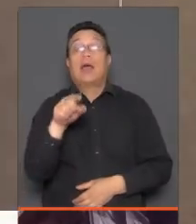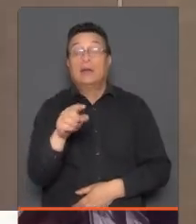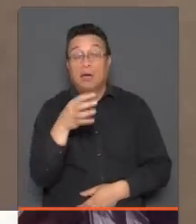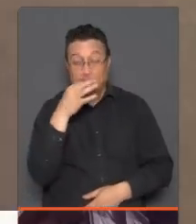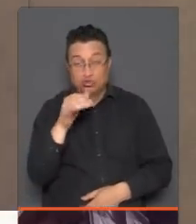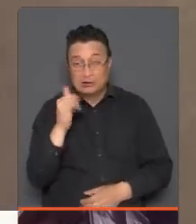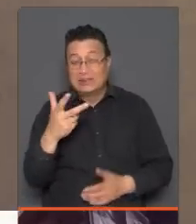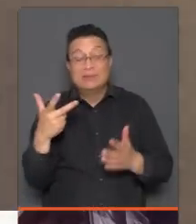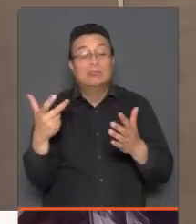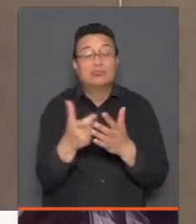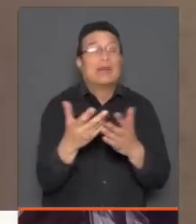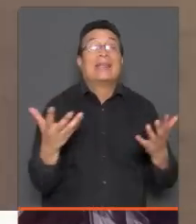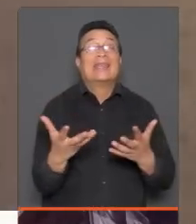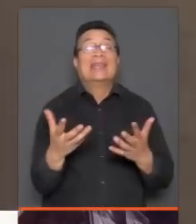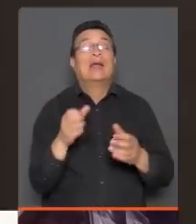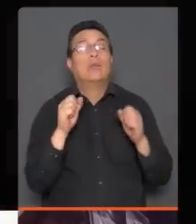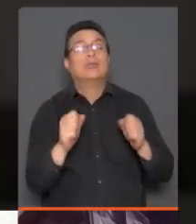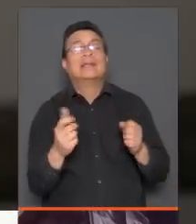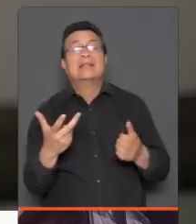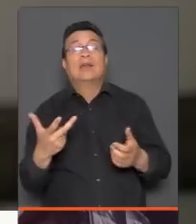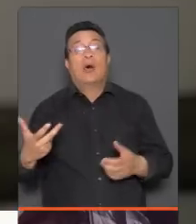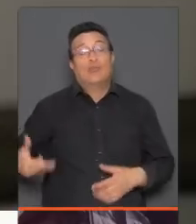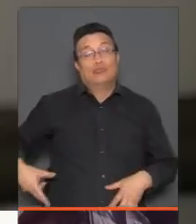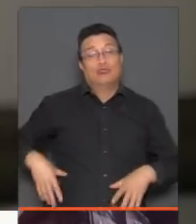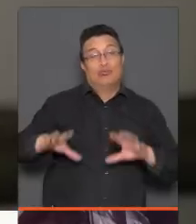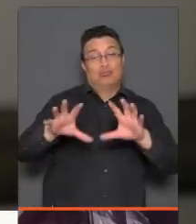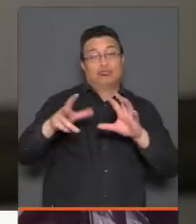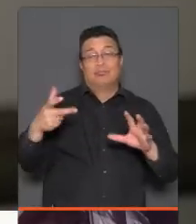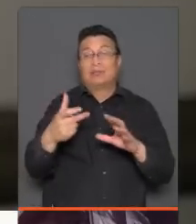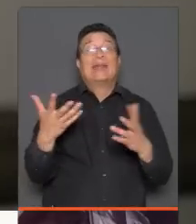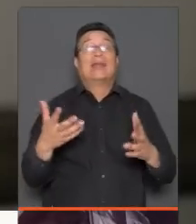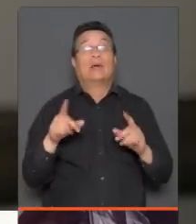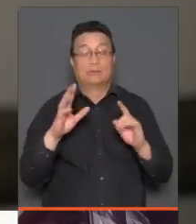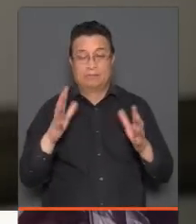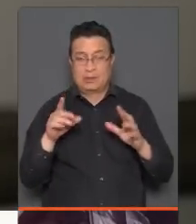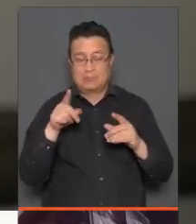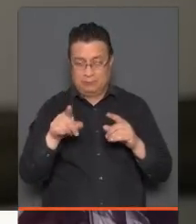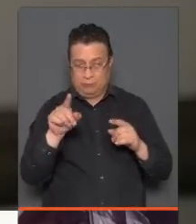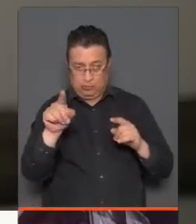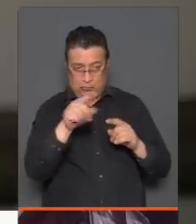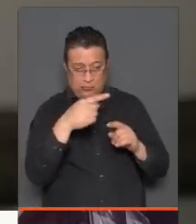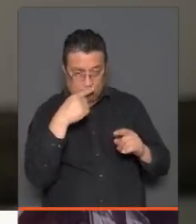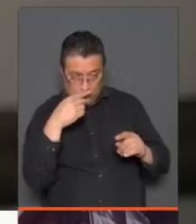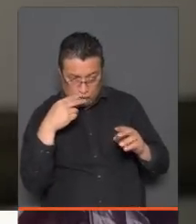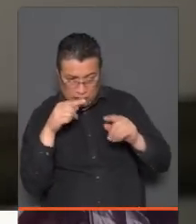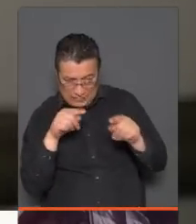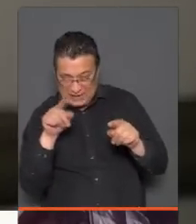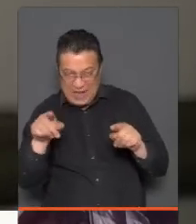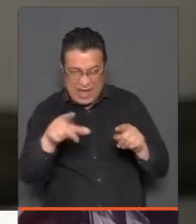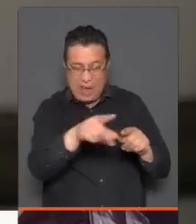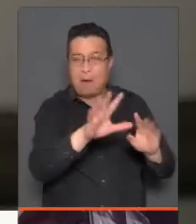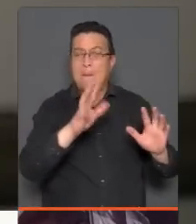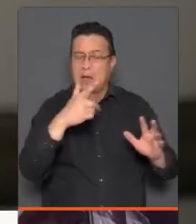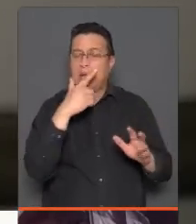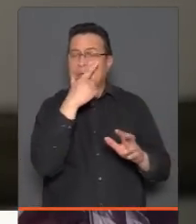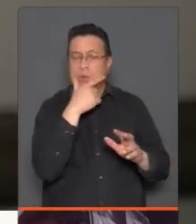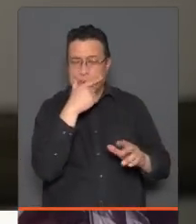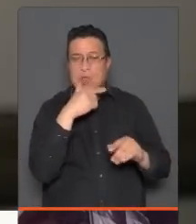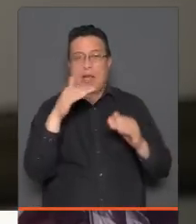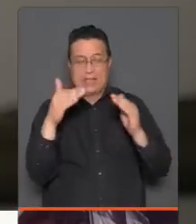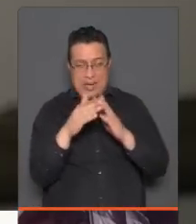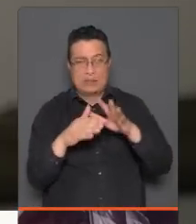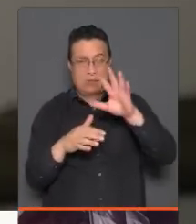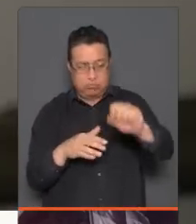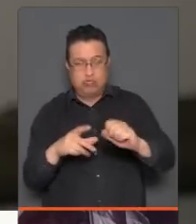inyectando a ella? Podemos sospechar que se trata de alguna de las sustancias oleosas que se encontraron en el domicilio en una